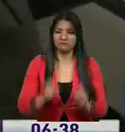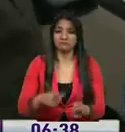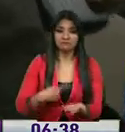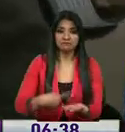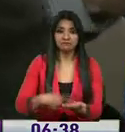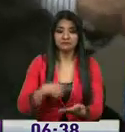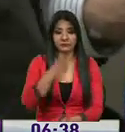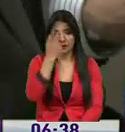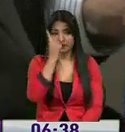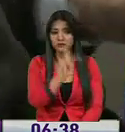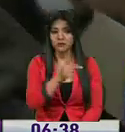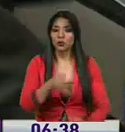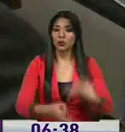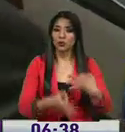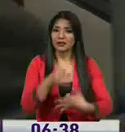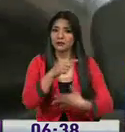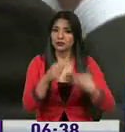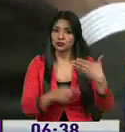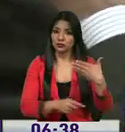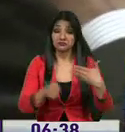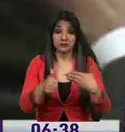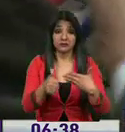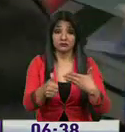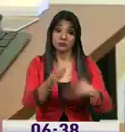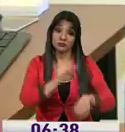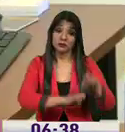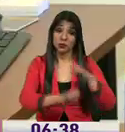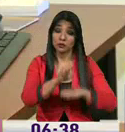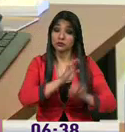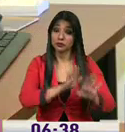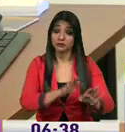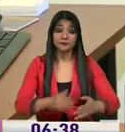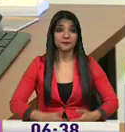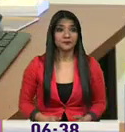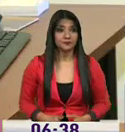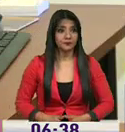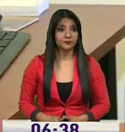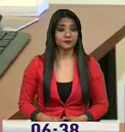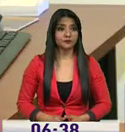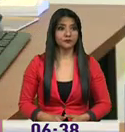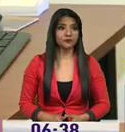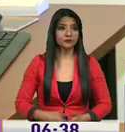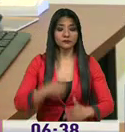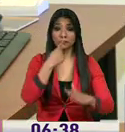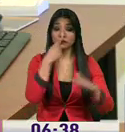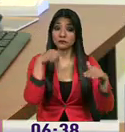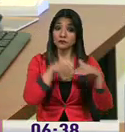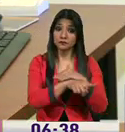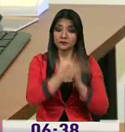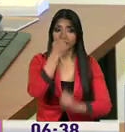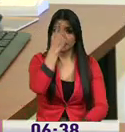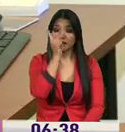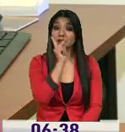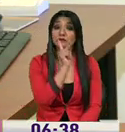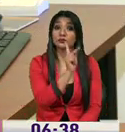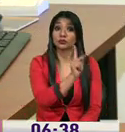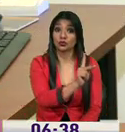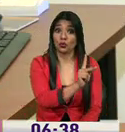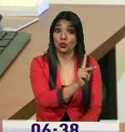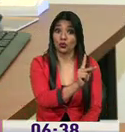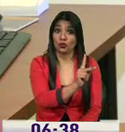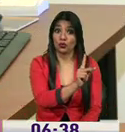fallos y sentencias emitidas por los evaluados. No vamos a intervenir en decisiones que todavía no